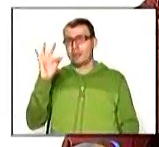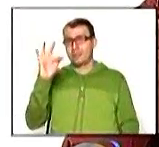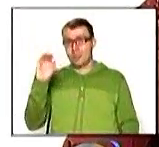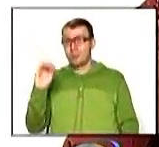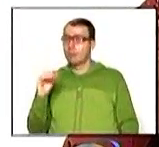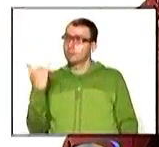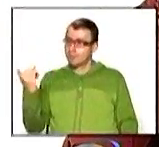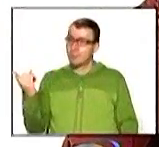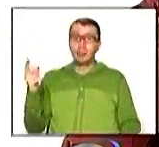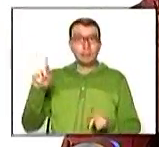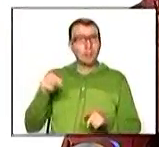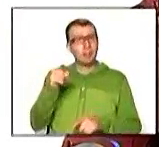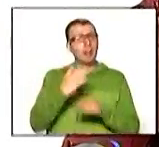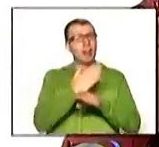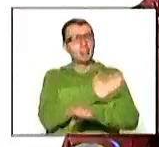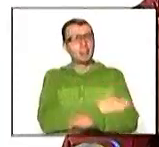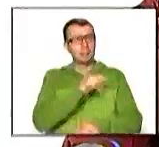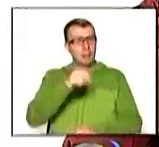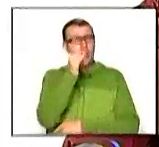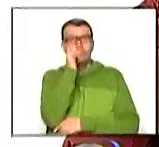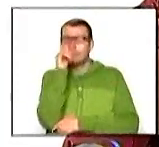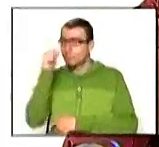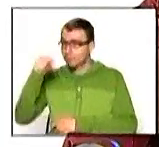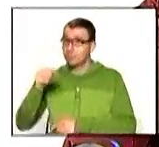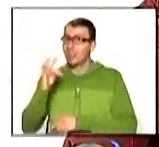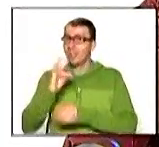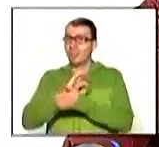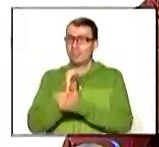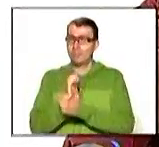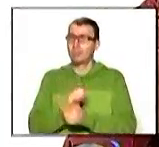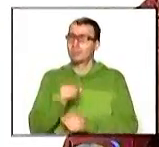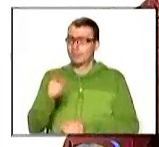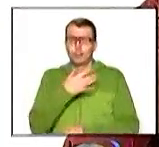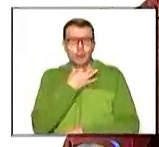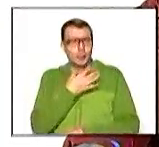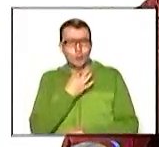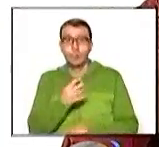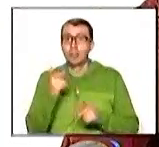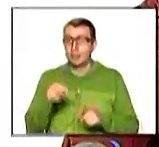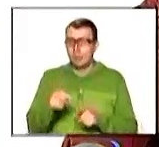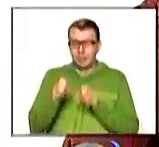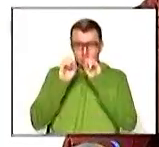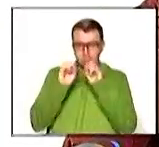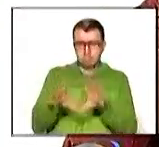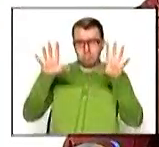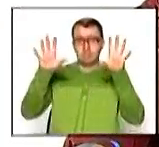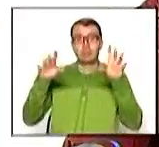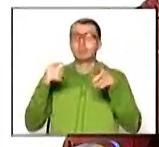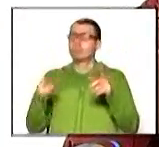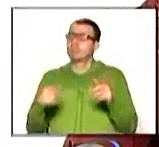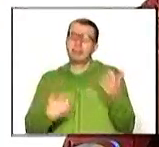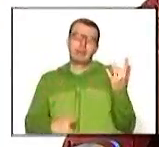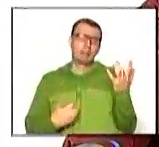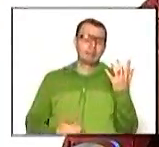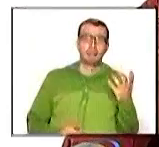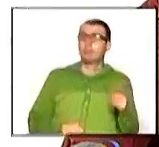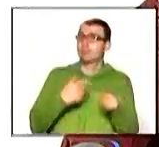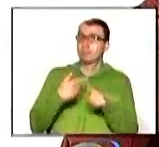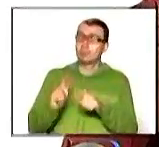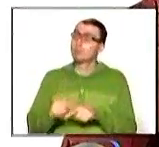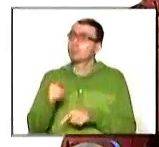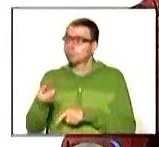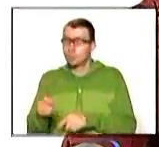en Telecafé también. Claro. Y que es cómico, es humorista, es cantante, es trovador,